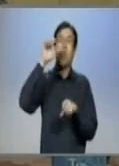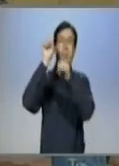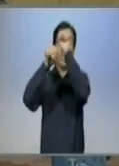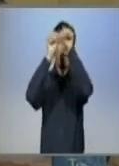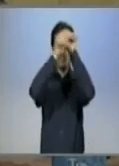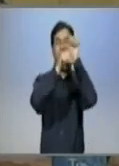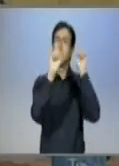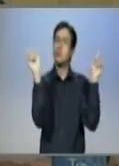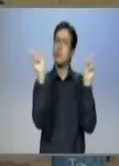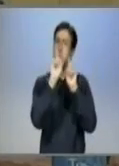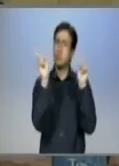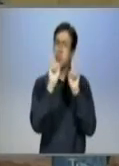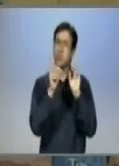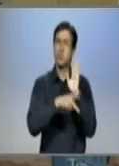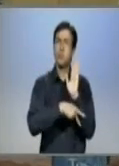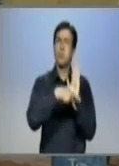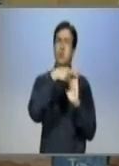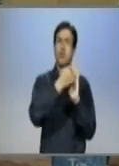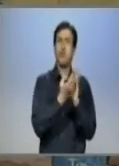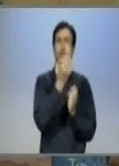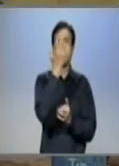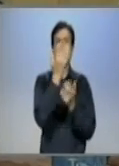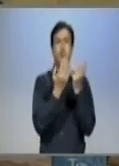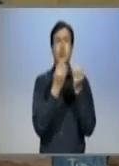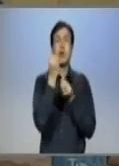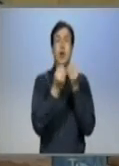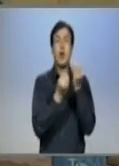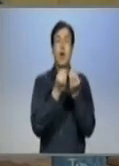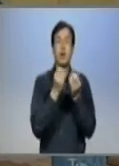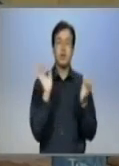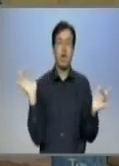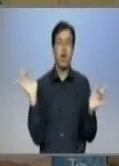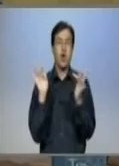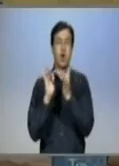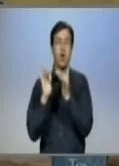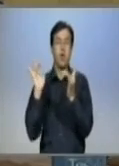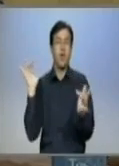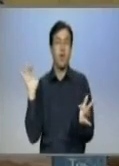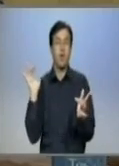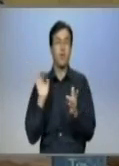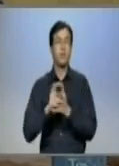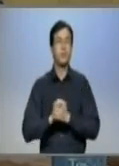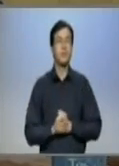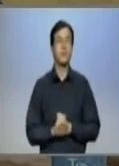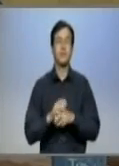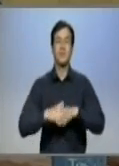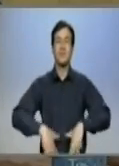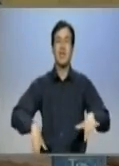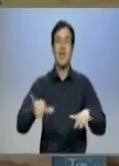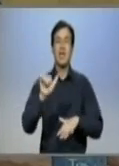que ahorramos por el petróleo y se ha optimizado con sistema interconectado. En el Yasuní,